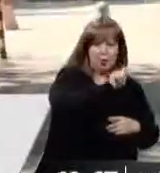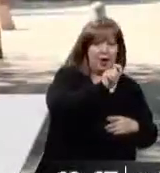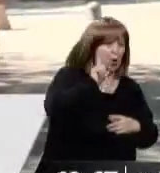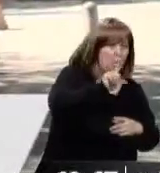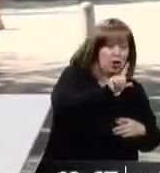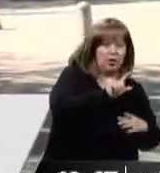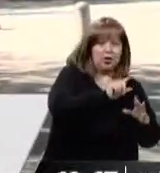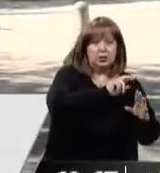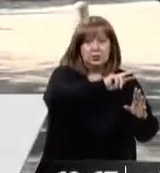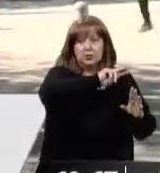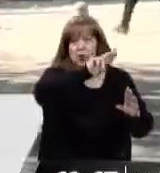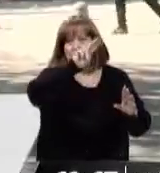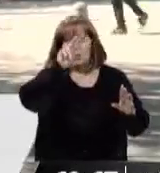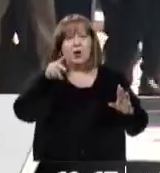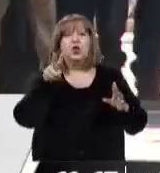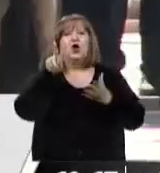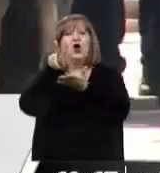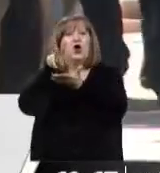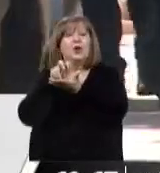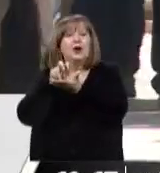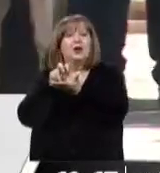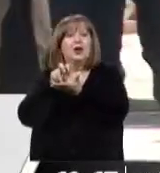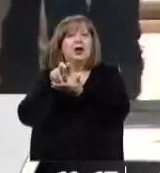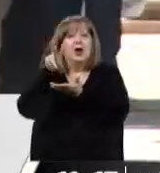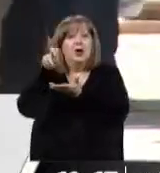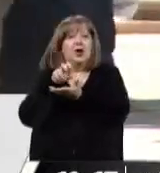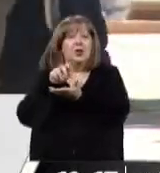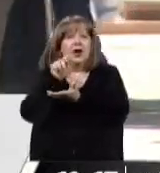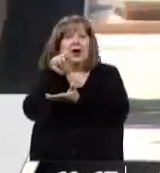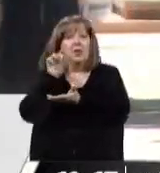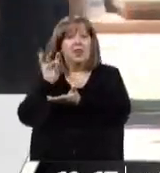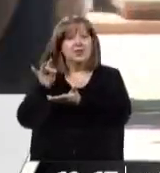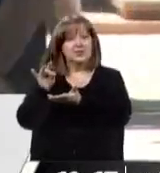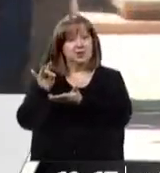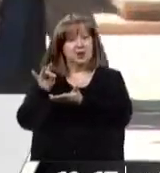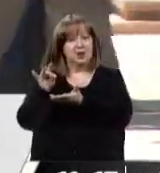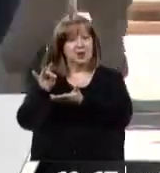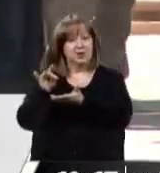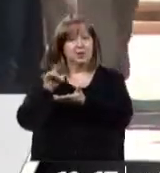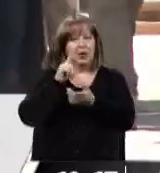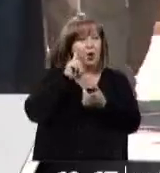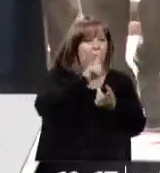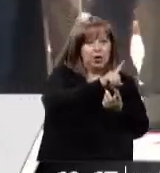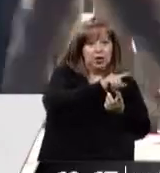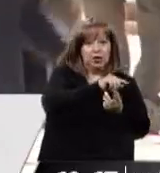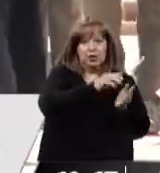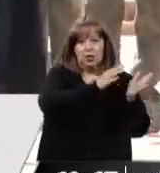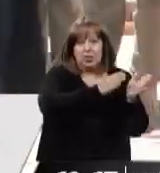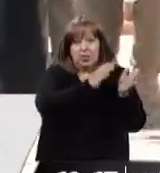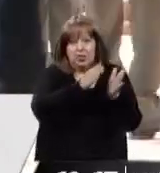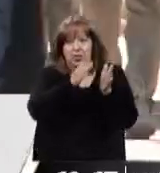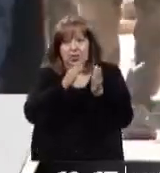el techo de la inflación era de 5% aproximadamente mensual. Claro. Fue ahí cuando empezó a pegar el salto, Pablo, ¿no? Y por lo